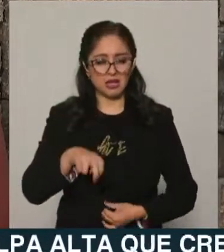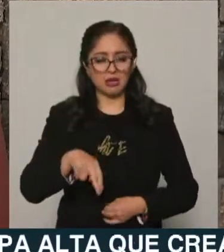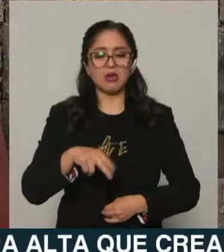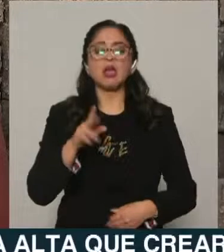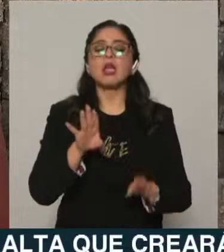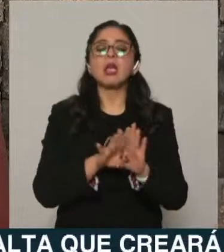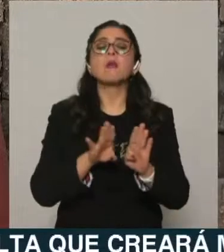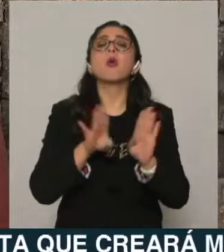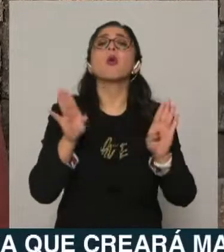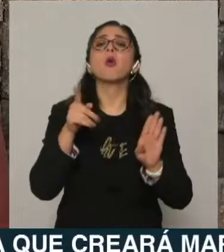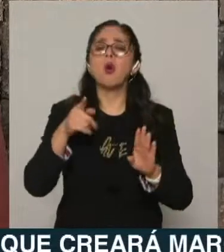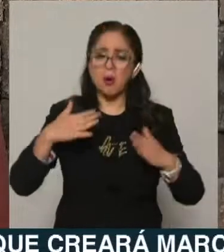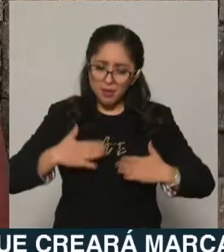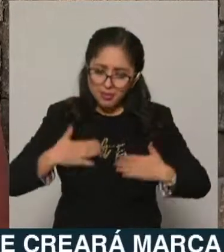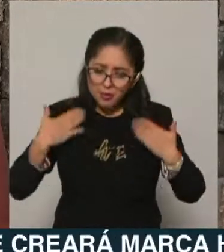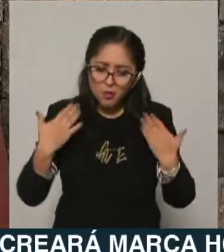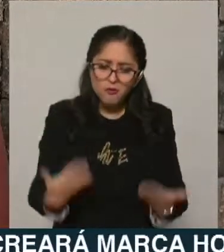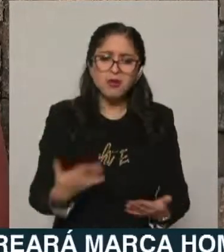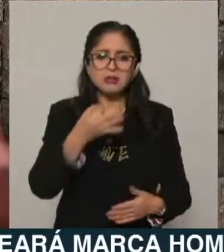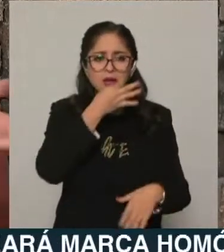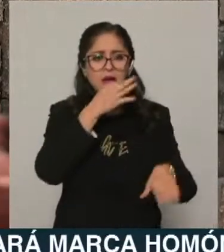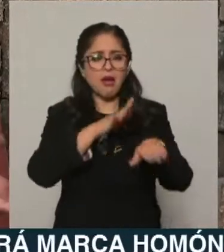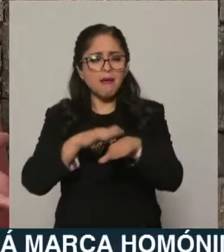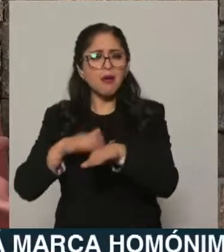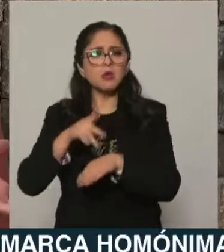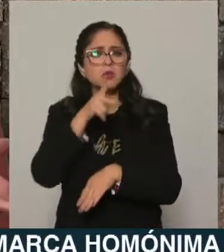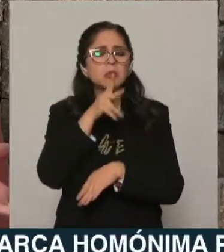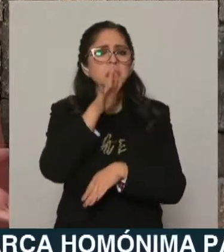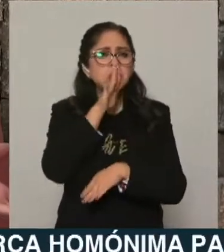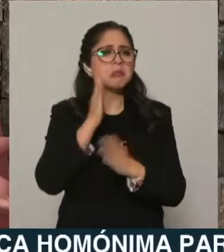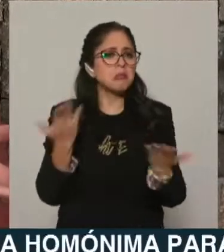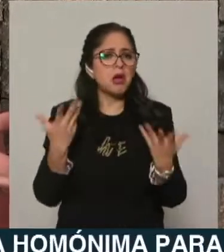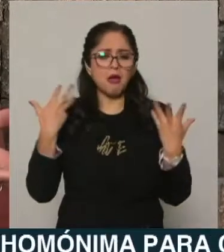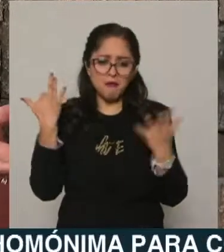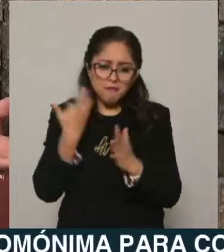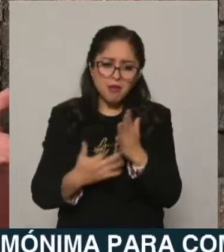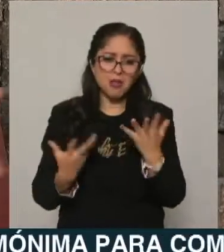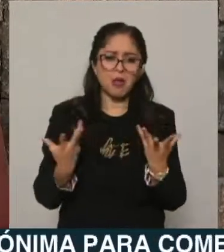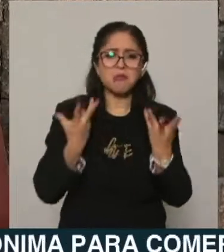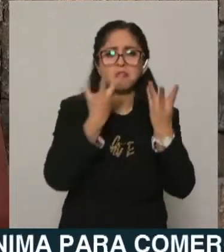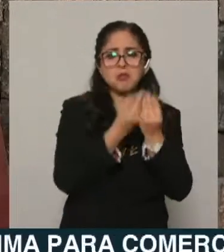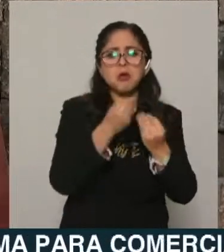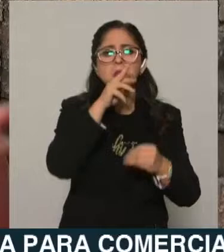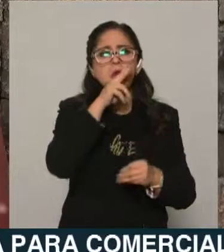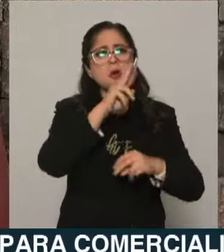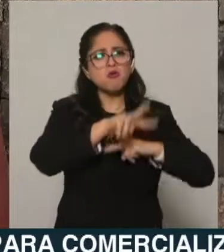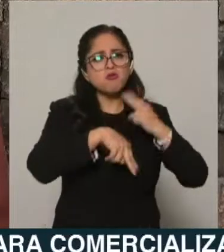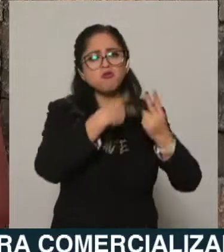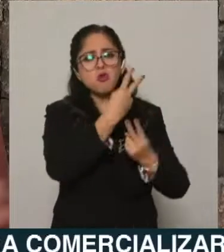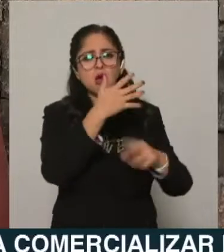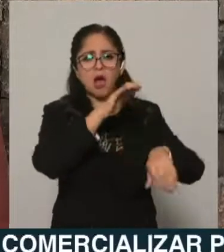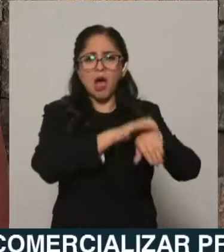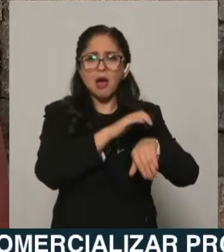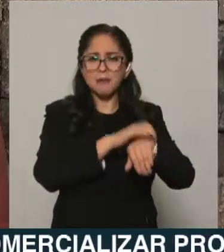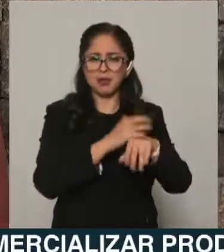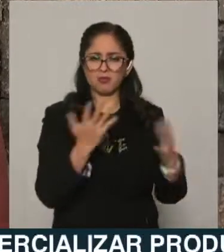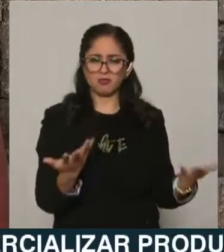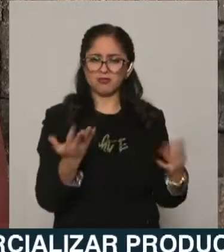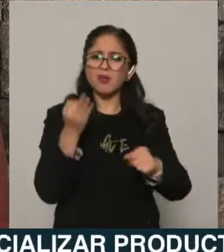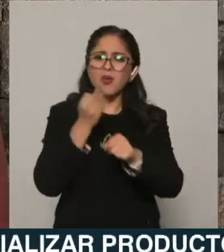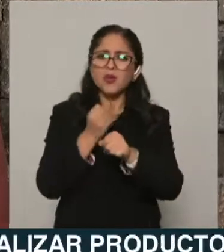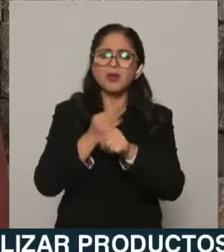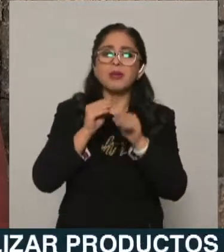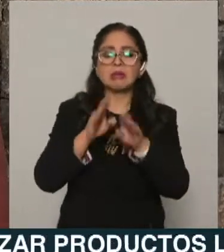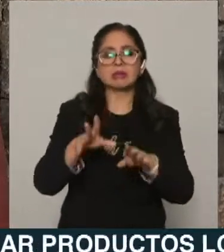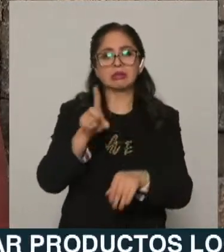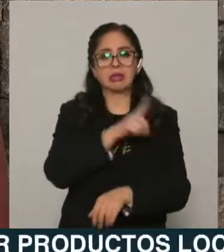la confianza suficiente para avisarles a sus padres que estaría simplemente conviviendo con algunos amigos? Y esto nos llevó a pensar sobre